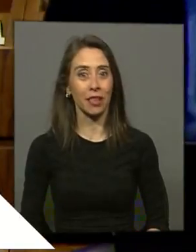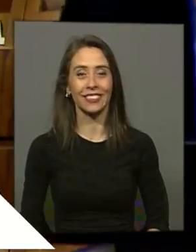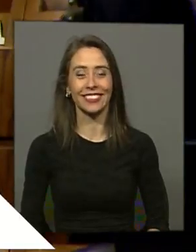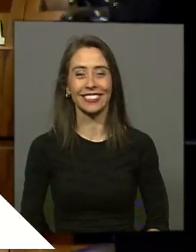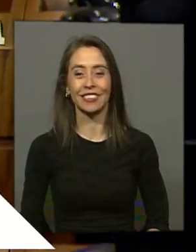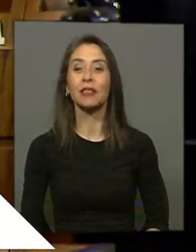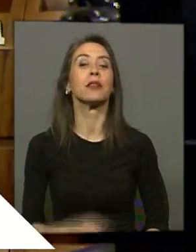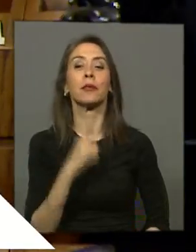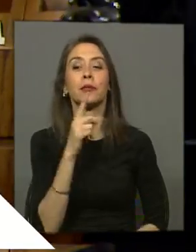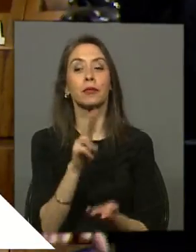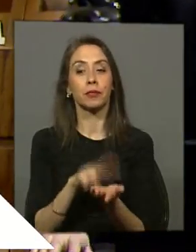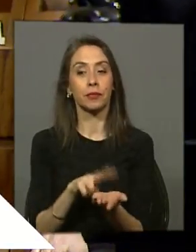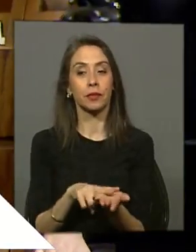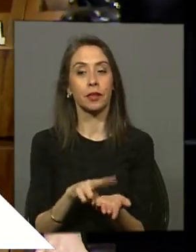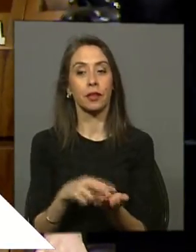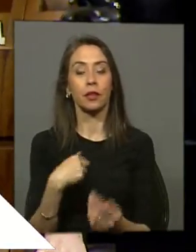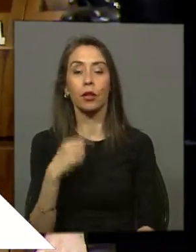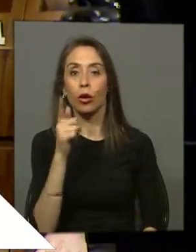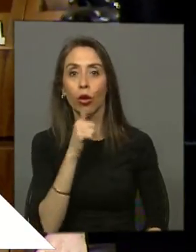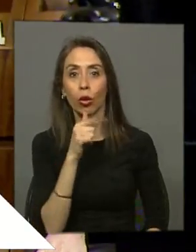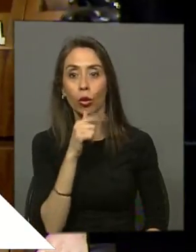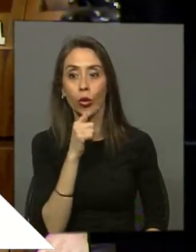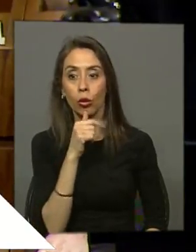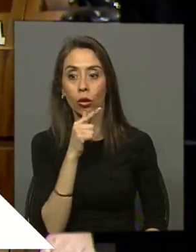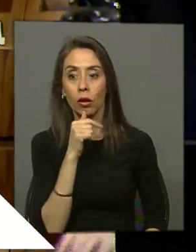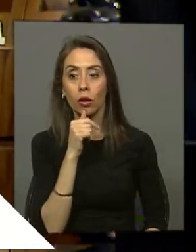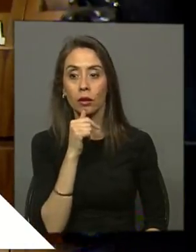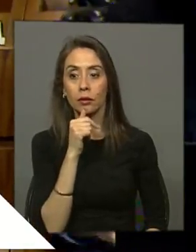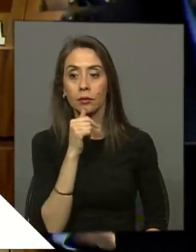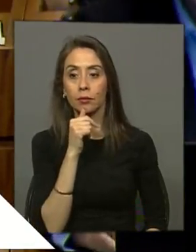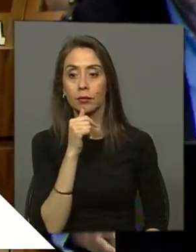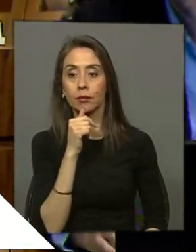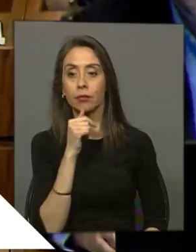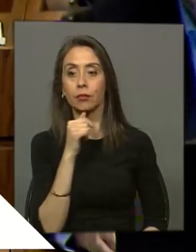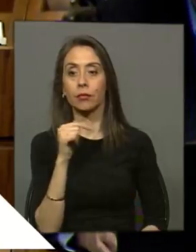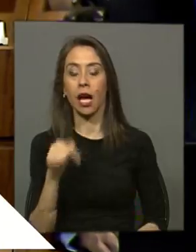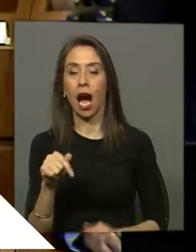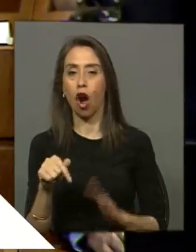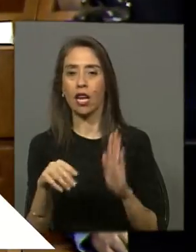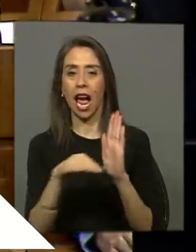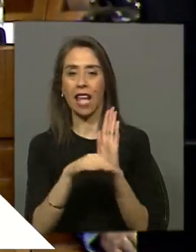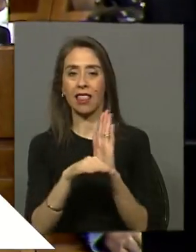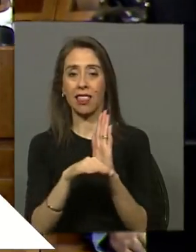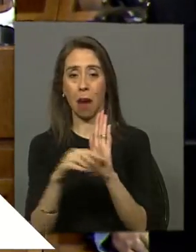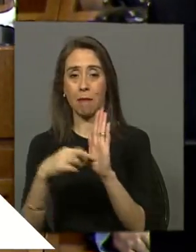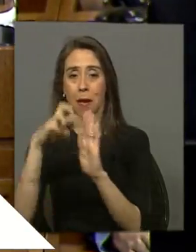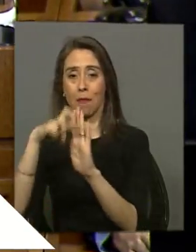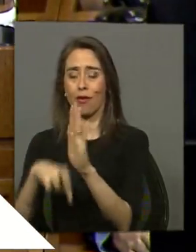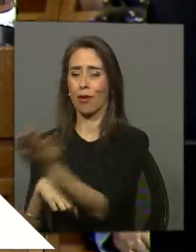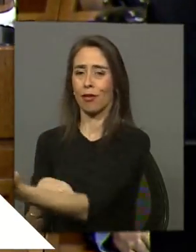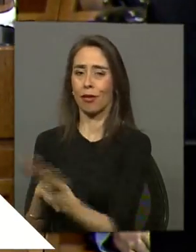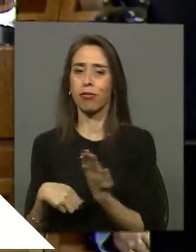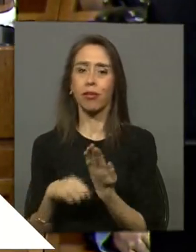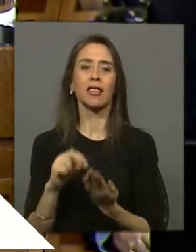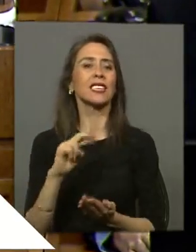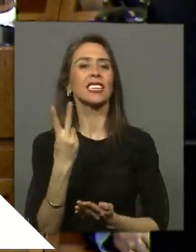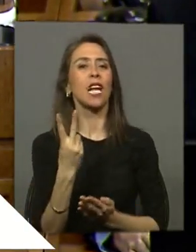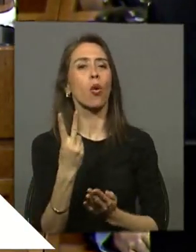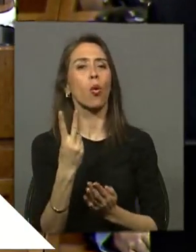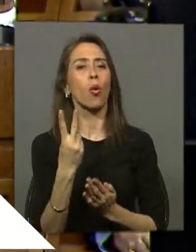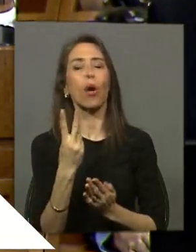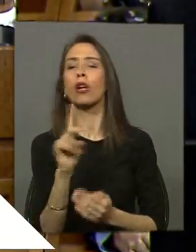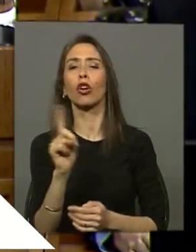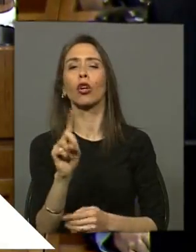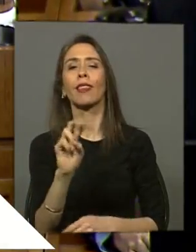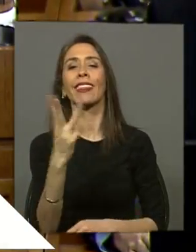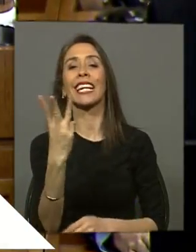Yo la verdad es que tengo serias dudas con este segundo trámite que viene... Con tercer